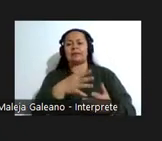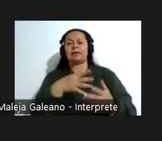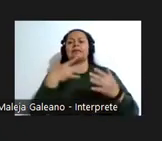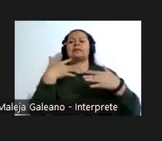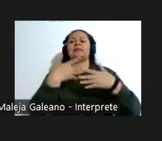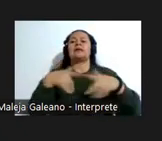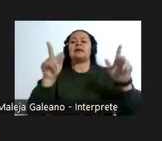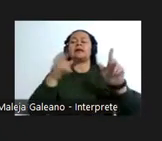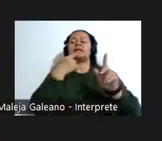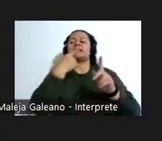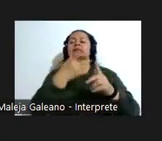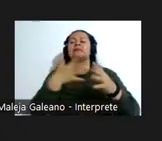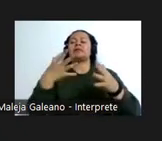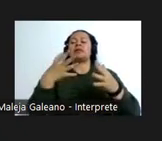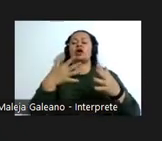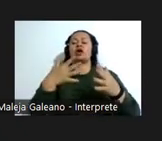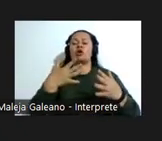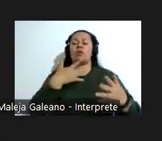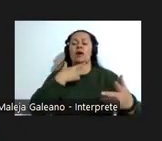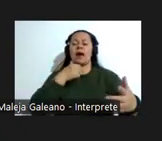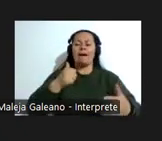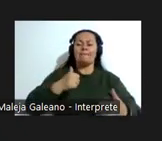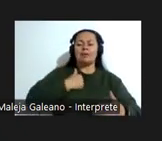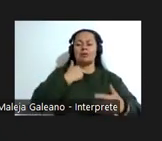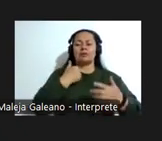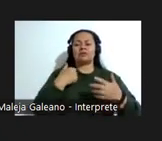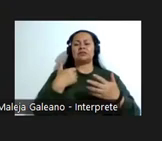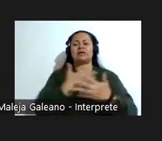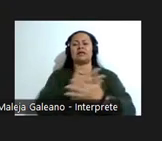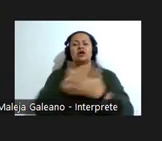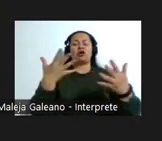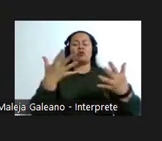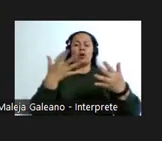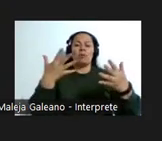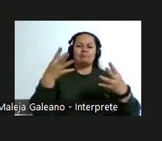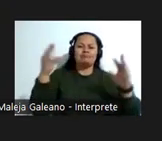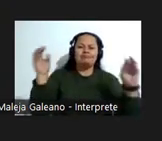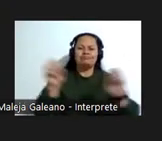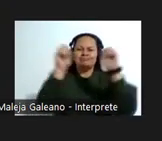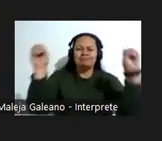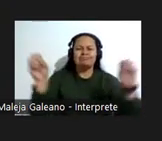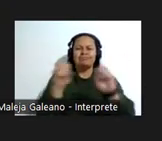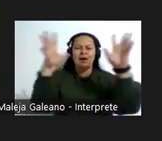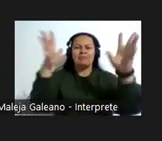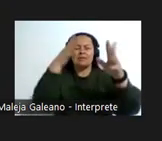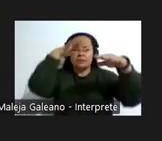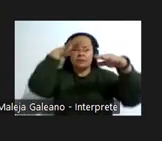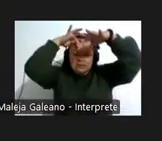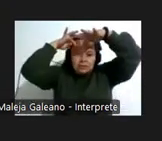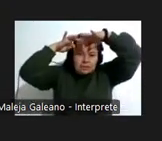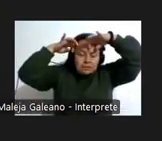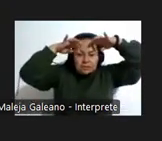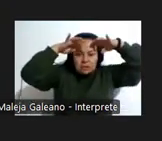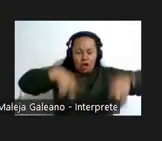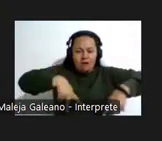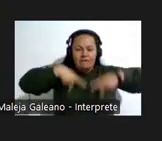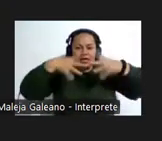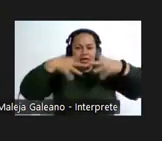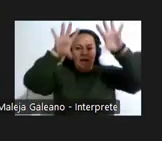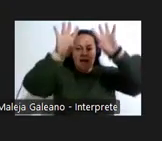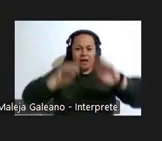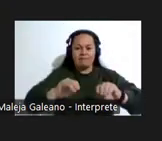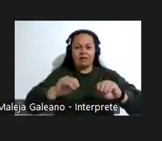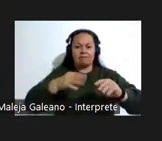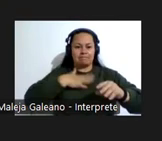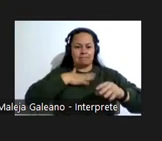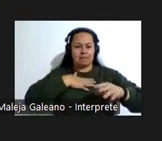gozar la magia, para abrazar las otras y parir fantasías, para sudar la vida hasta acabarla. Mi cuerpo me sirve a